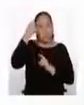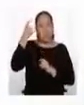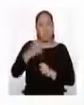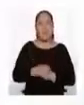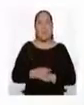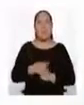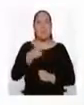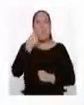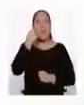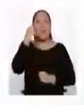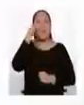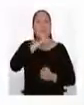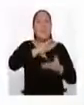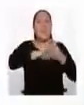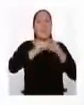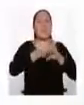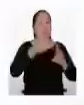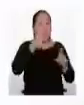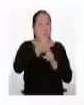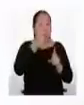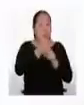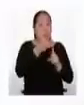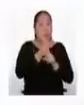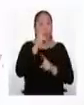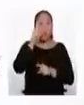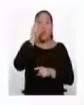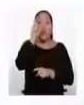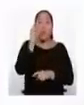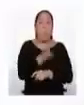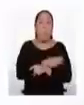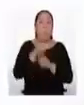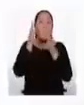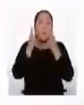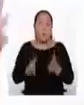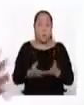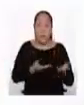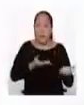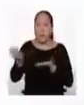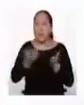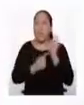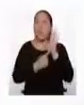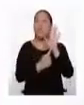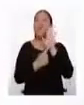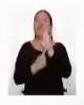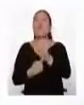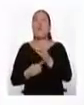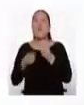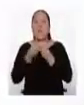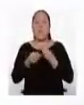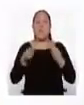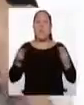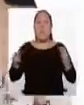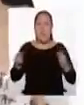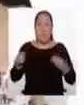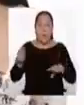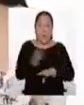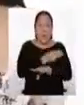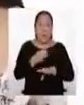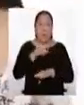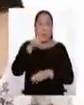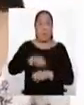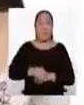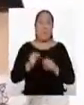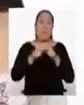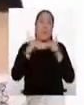historia personal de un músico que ha llevado los instrumentos peruanos por todo el mundo, con la idea de que todas y todos podemos tocar música. Esa